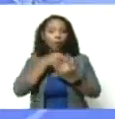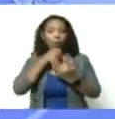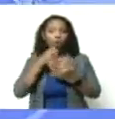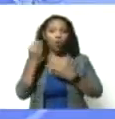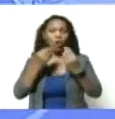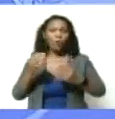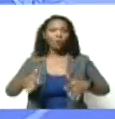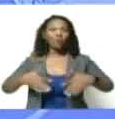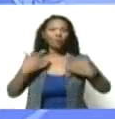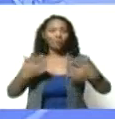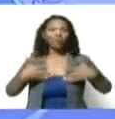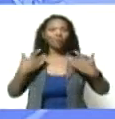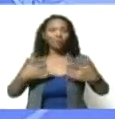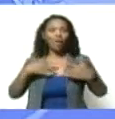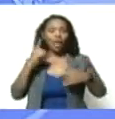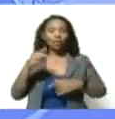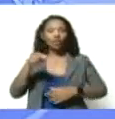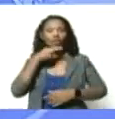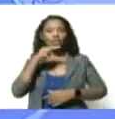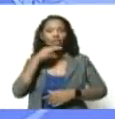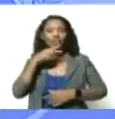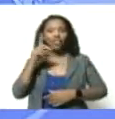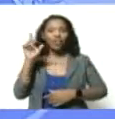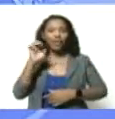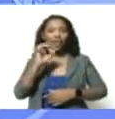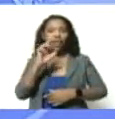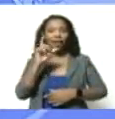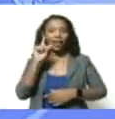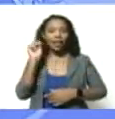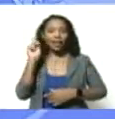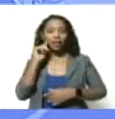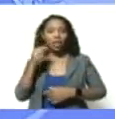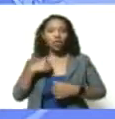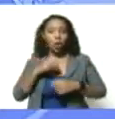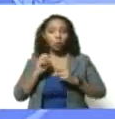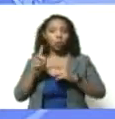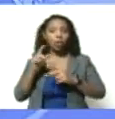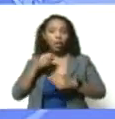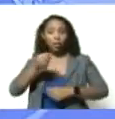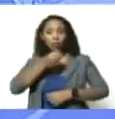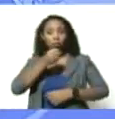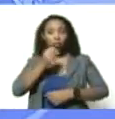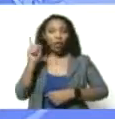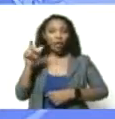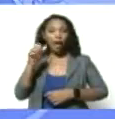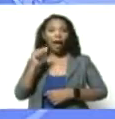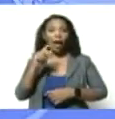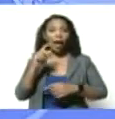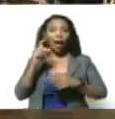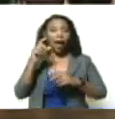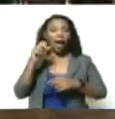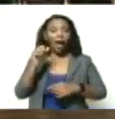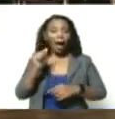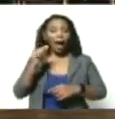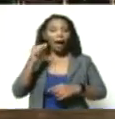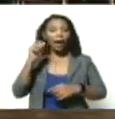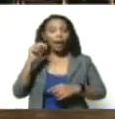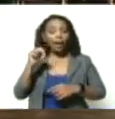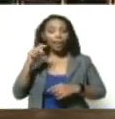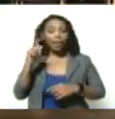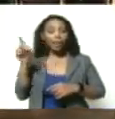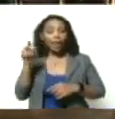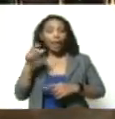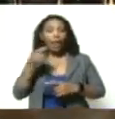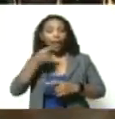cómo disfrutaba a sus nietos Earle. Yo tuve la oportunidad de entrevistarlo en ANTV, en un programa de